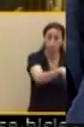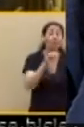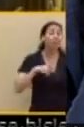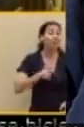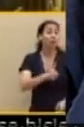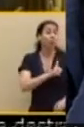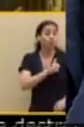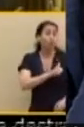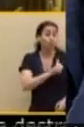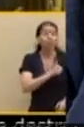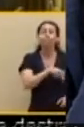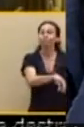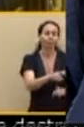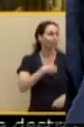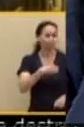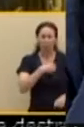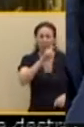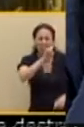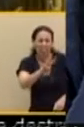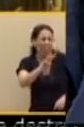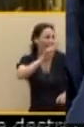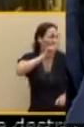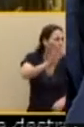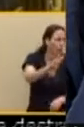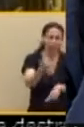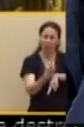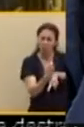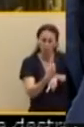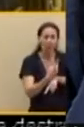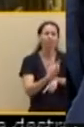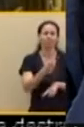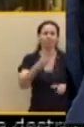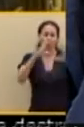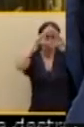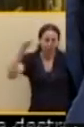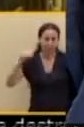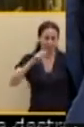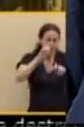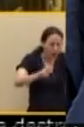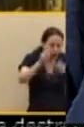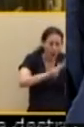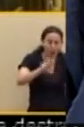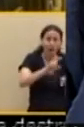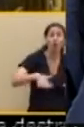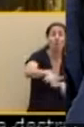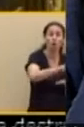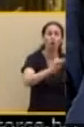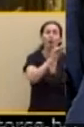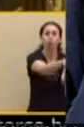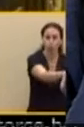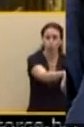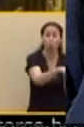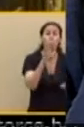pues eso vaciaría voto por ello cuando se dedicó pp ganó las elecciones bueno veo pp tivo 7